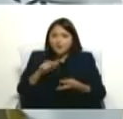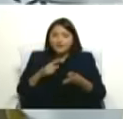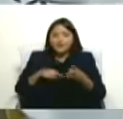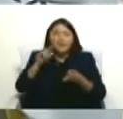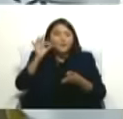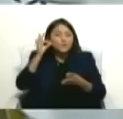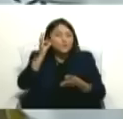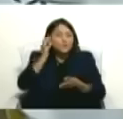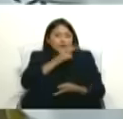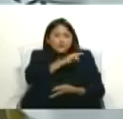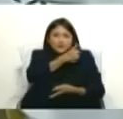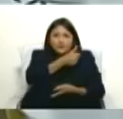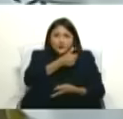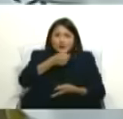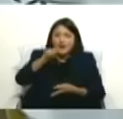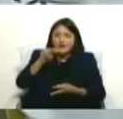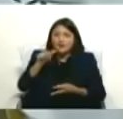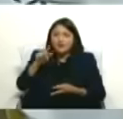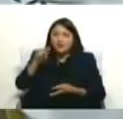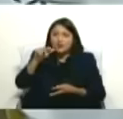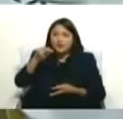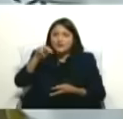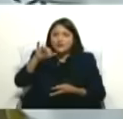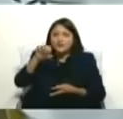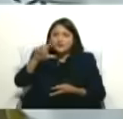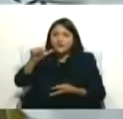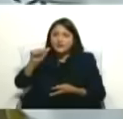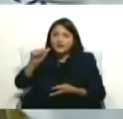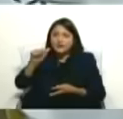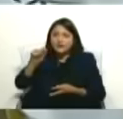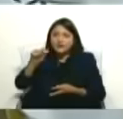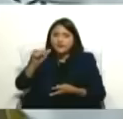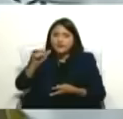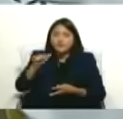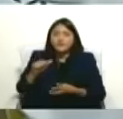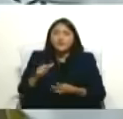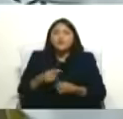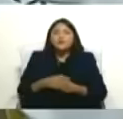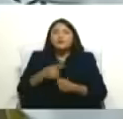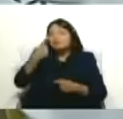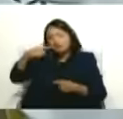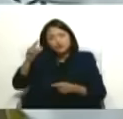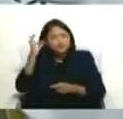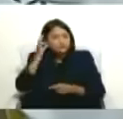rectora Antonieta de Estéfano, rectora Ana Julia Niño,